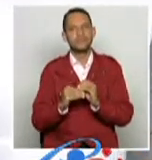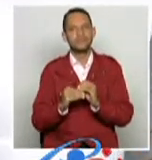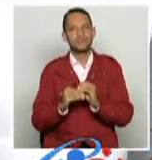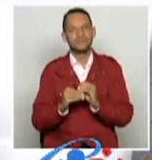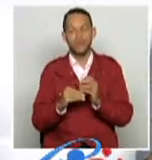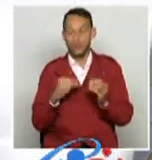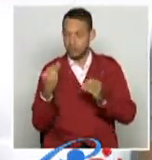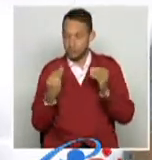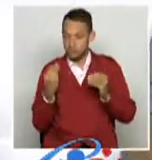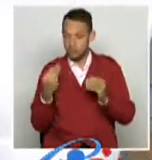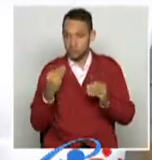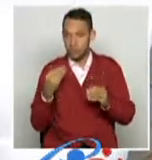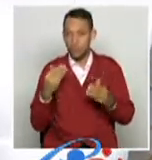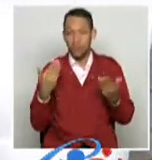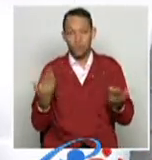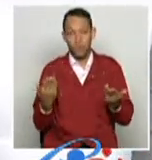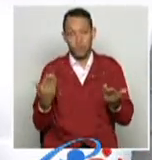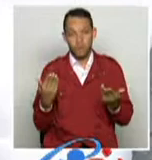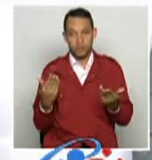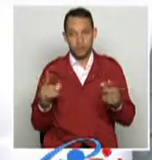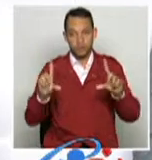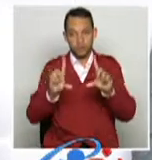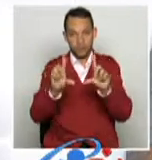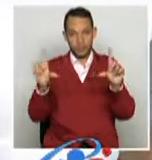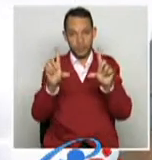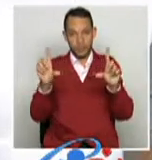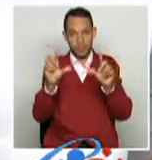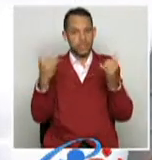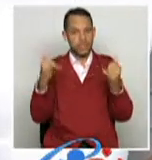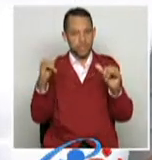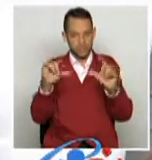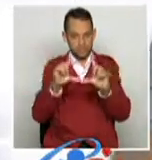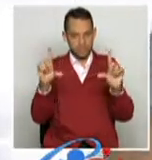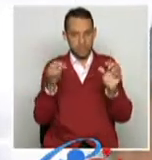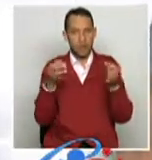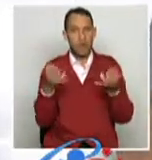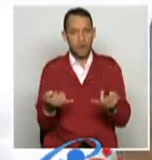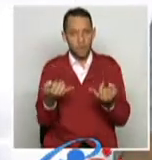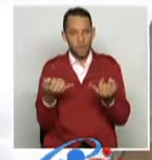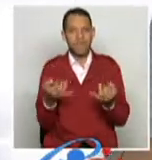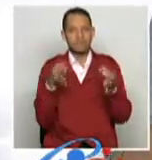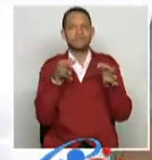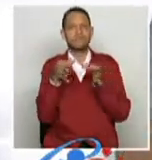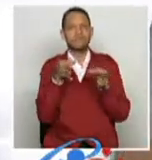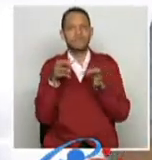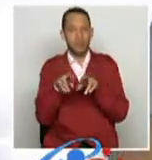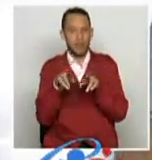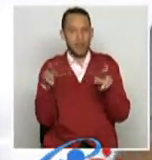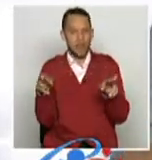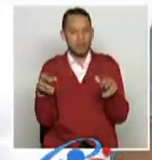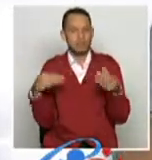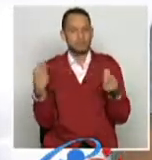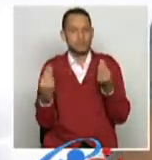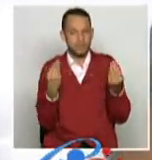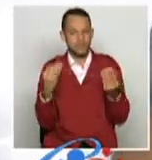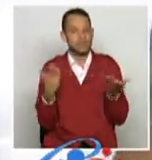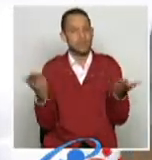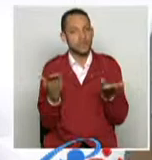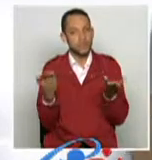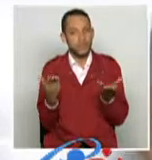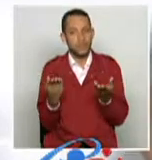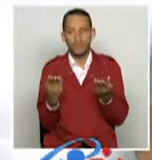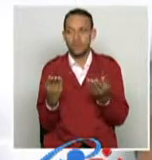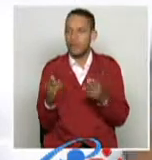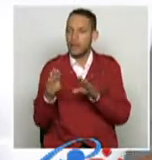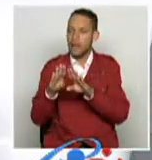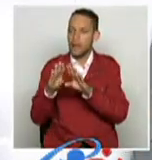pidiendo yo, que van a ver a través de un canal que ya tenemos la oportunidad, vamos a hablar ahora de ello, empezaron a abrirse en una cantidad de